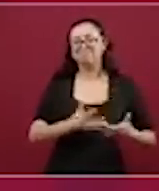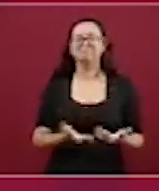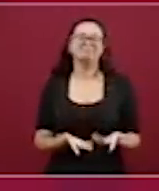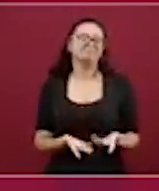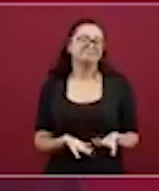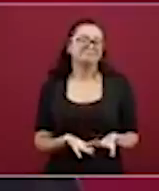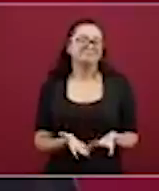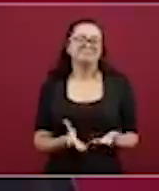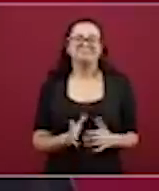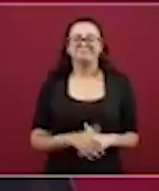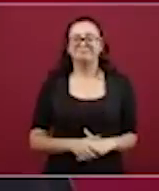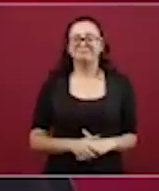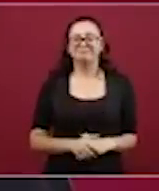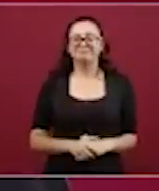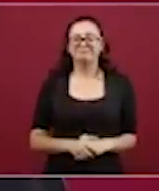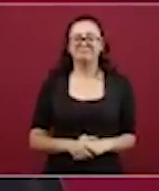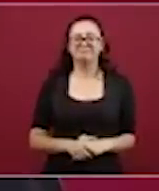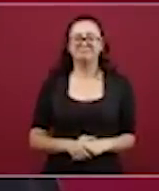Compartimos